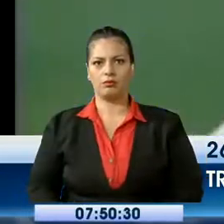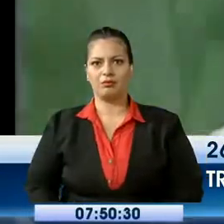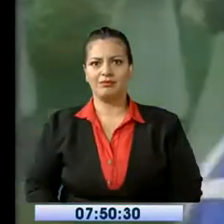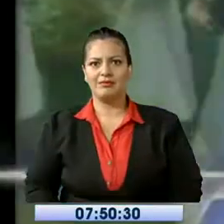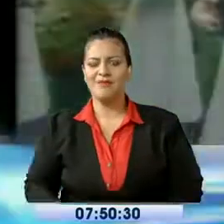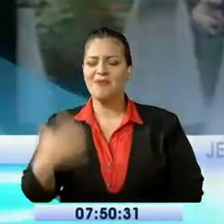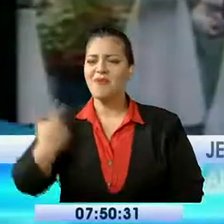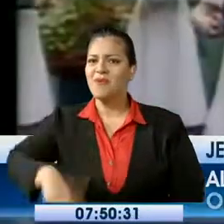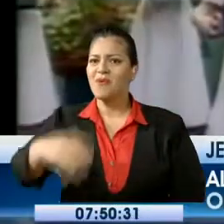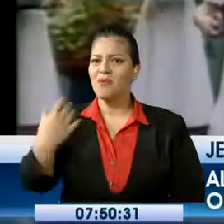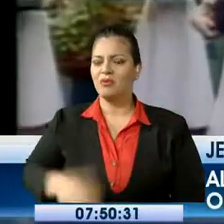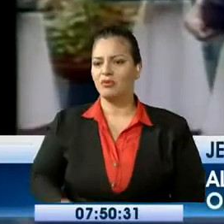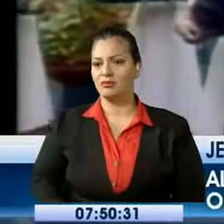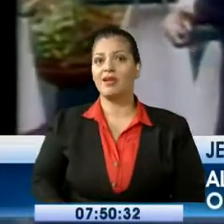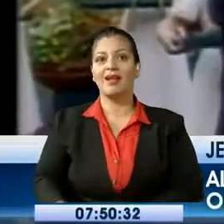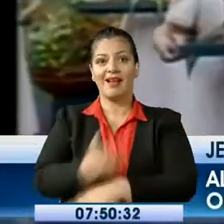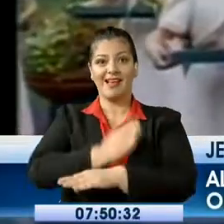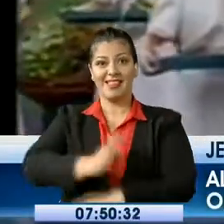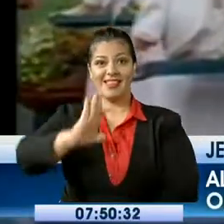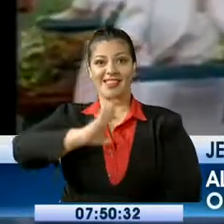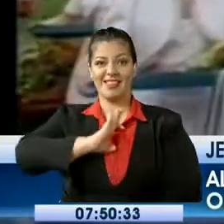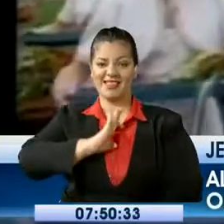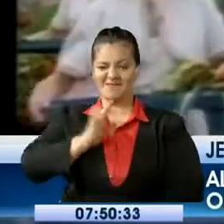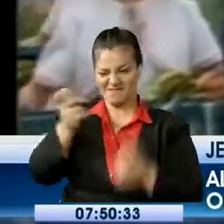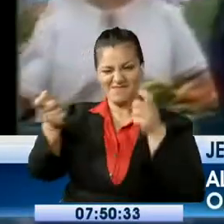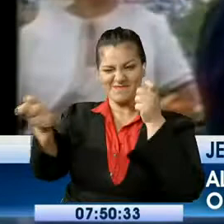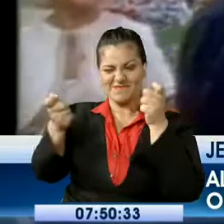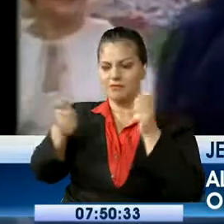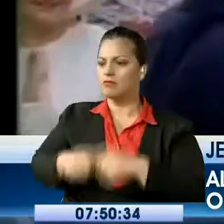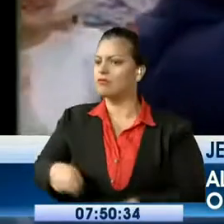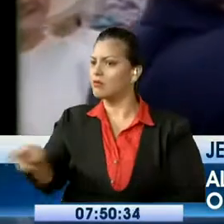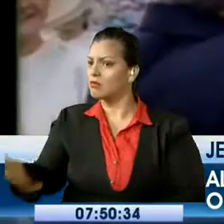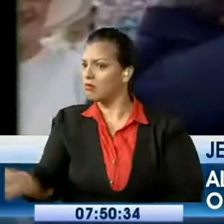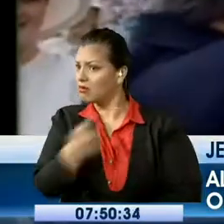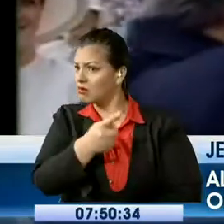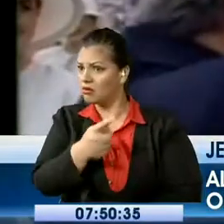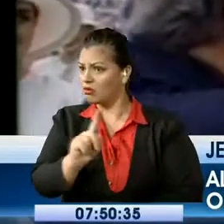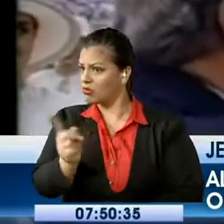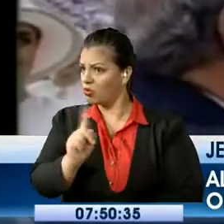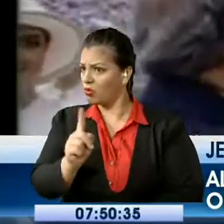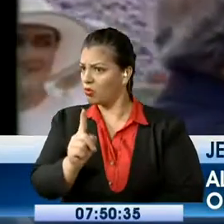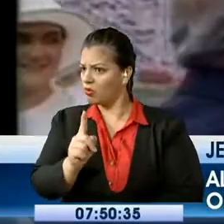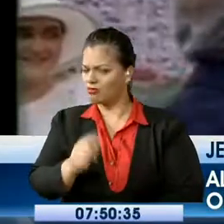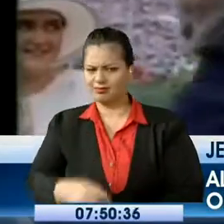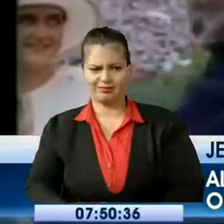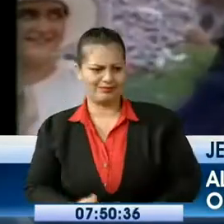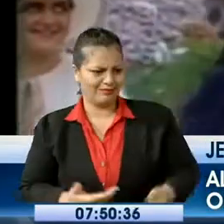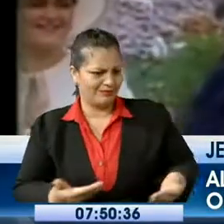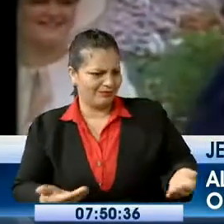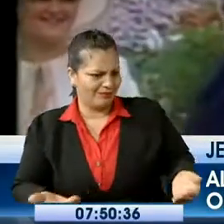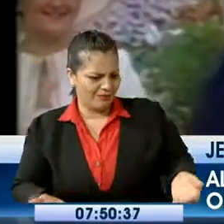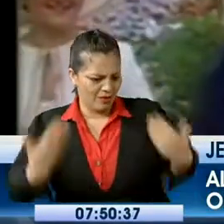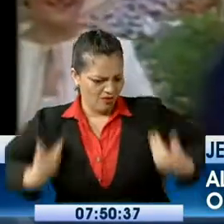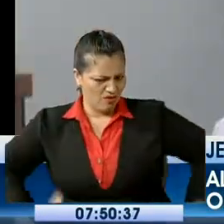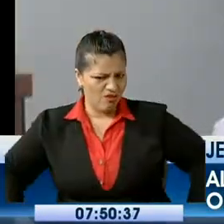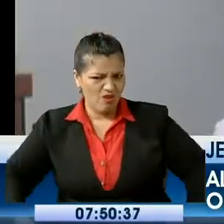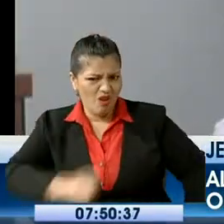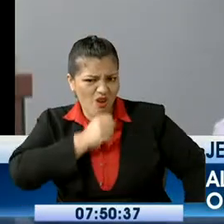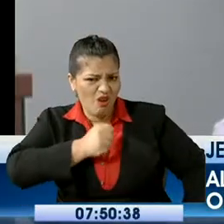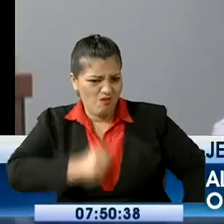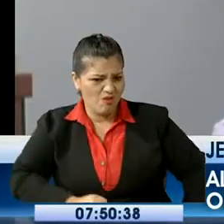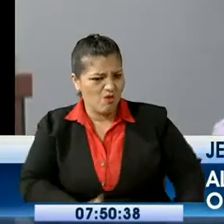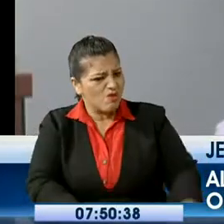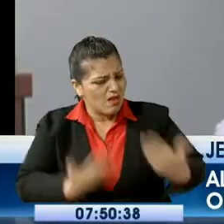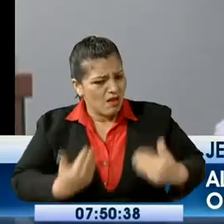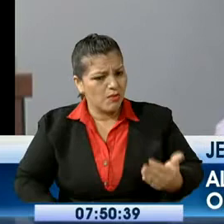día viernes? Y el dirigente en ese momento dijo, ¿cómo que podio? Claro, él va a subir al podio. ¿Qué quieren, que suba con un uniforme viejo? Entonces ahí es